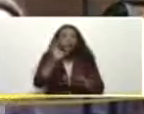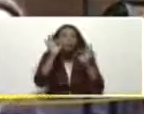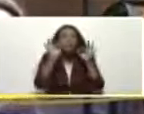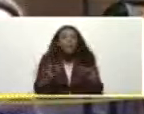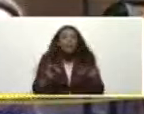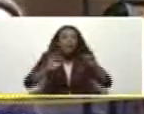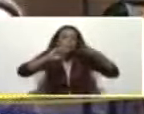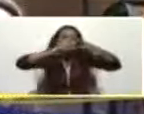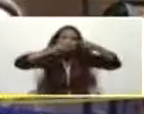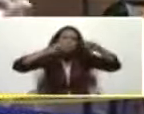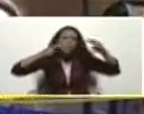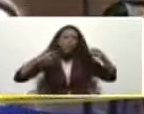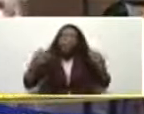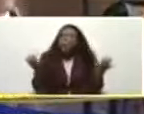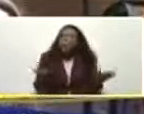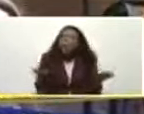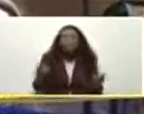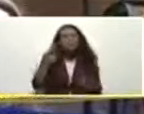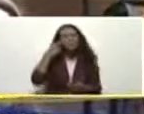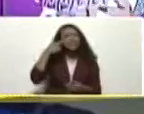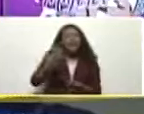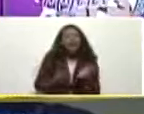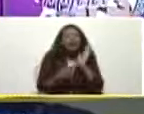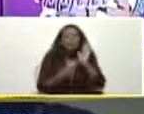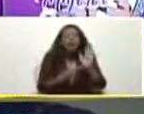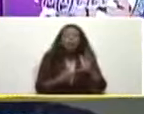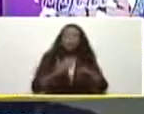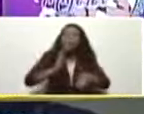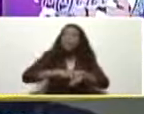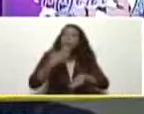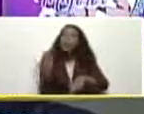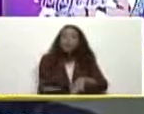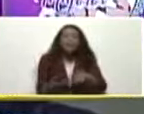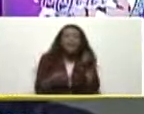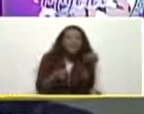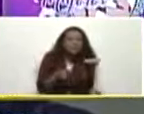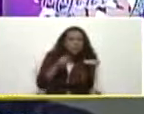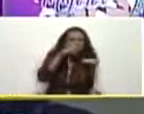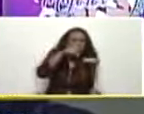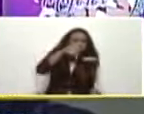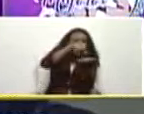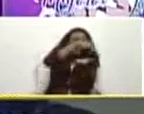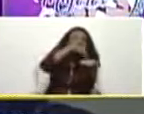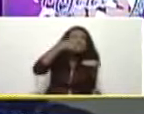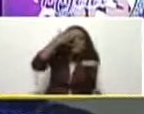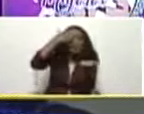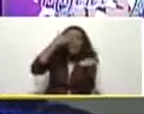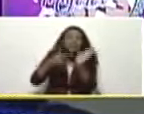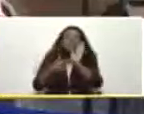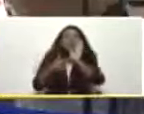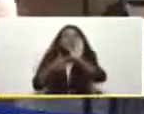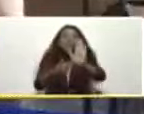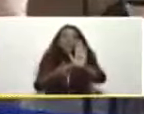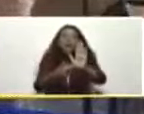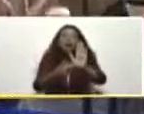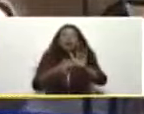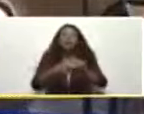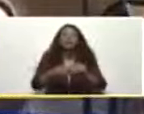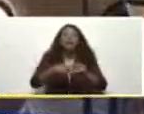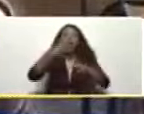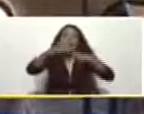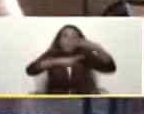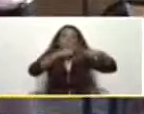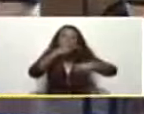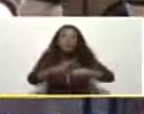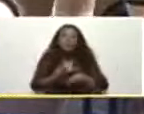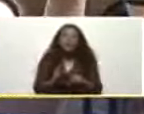bioindicadores microbianos. ¿Y por qué es relevante este proyecto? Porque nosotros queremos demostrarle a los